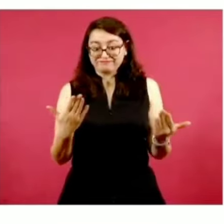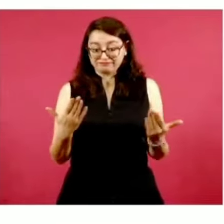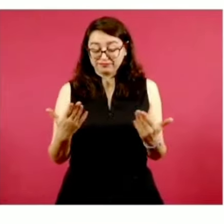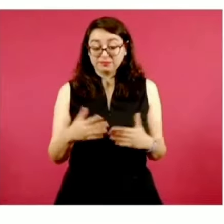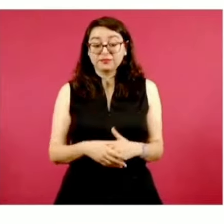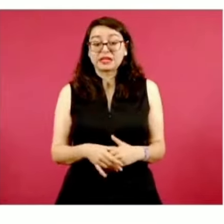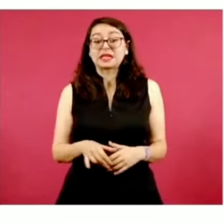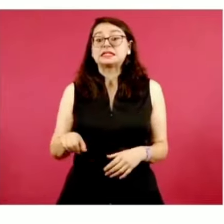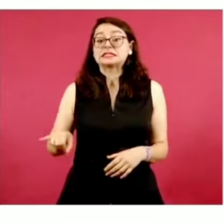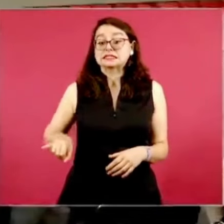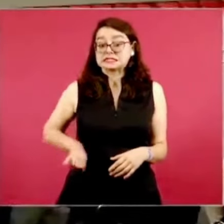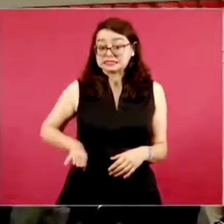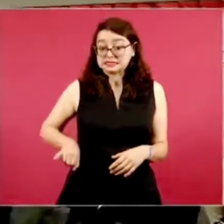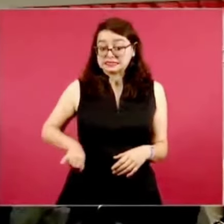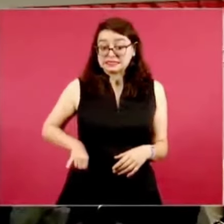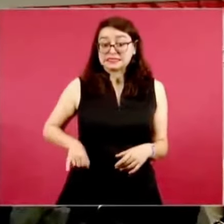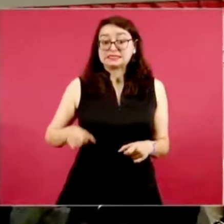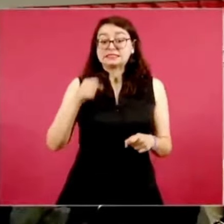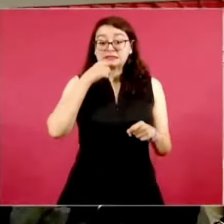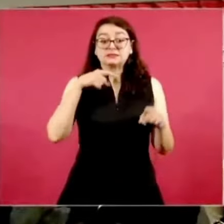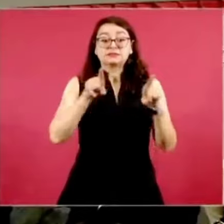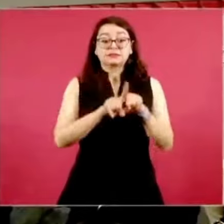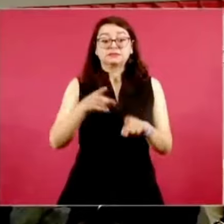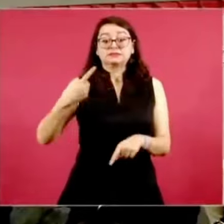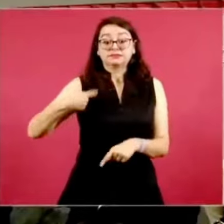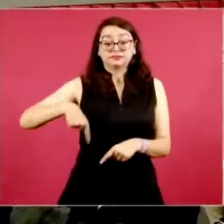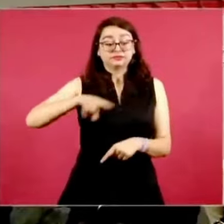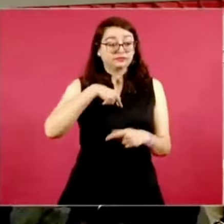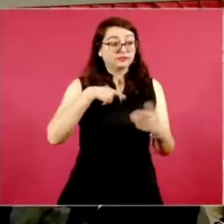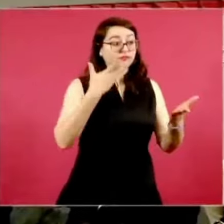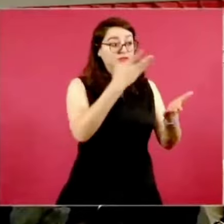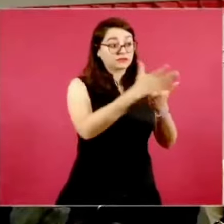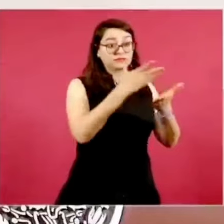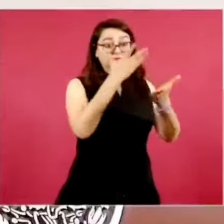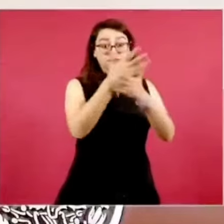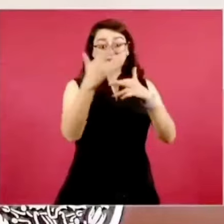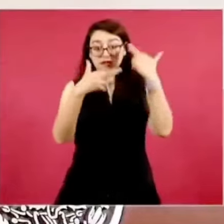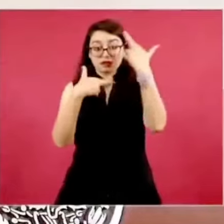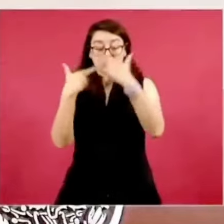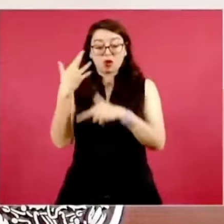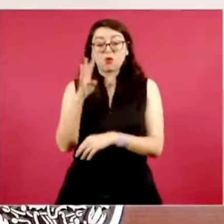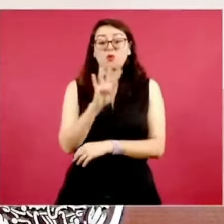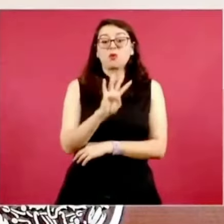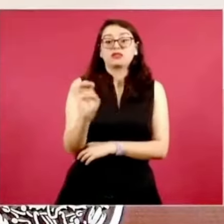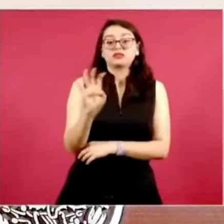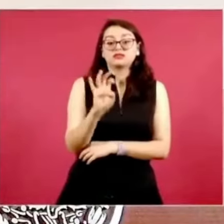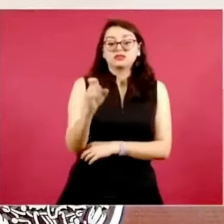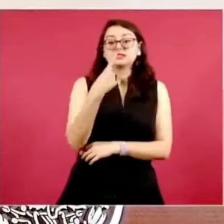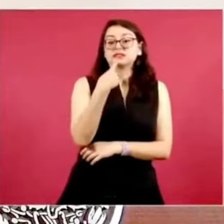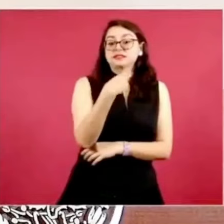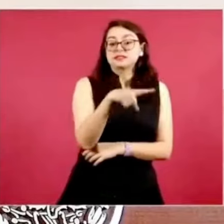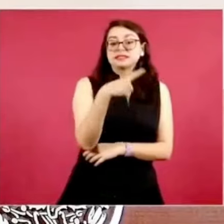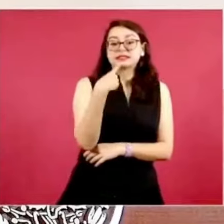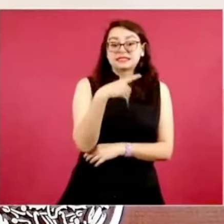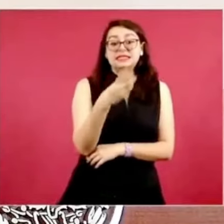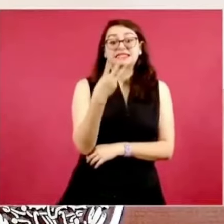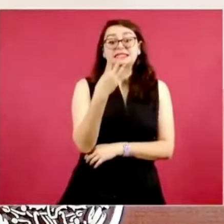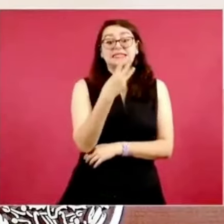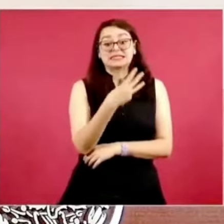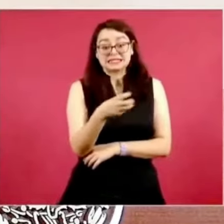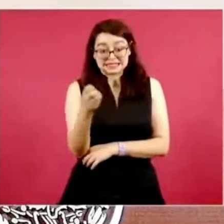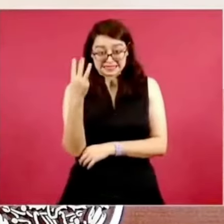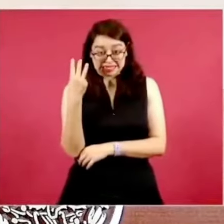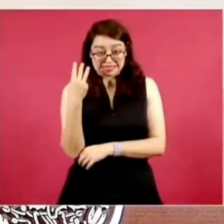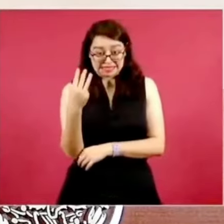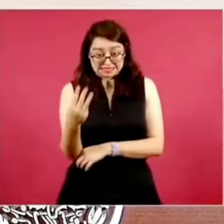verificación donde atendimos 400 denuncias 300 TR visitas fueron realizadas una gasolinera en